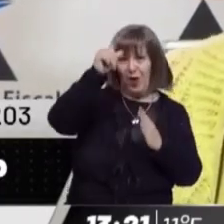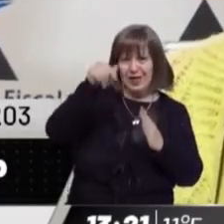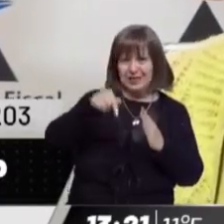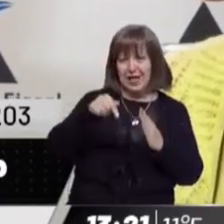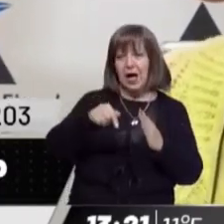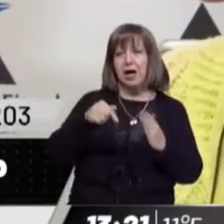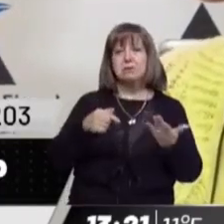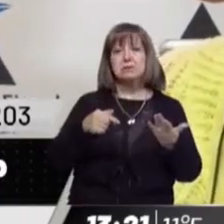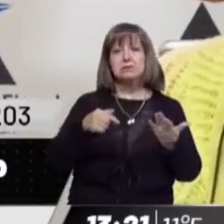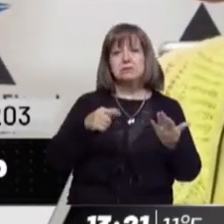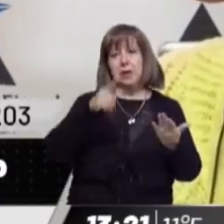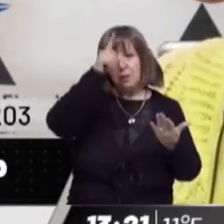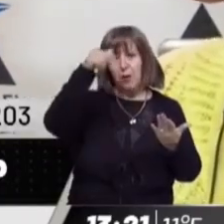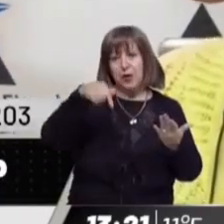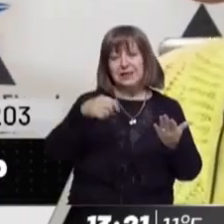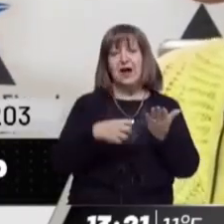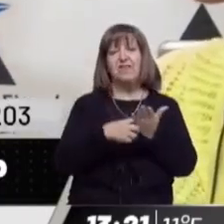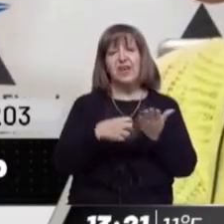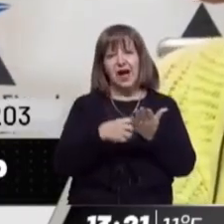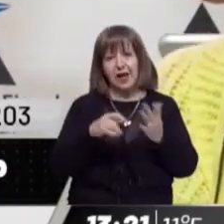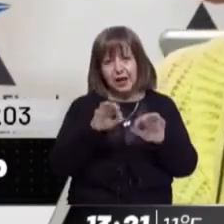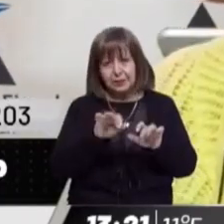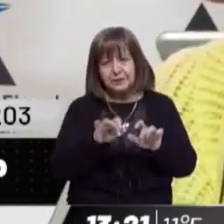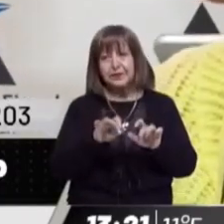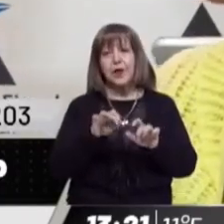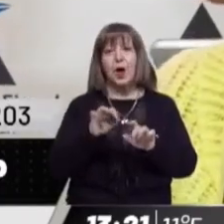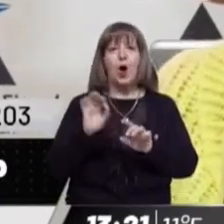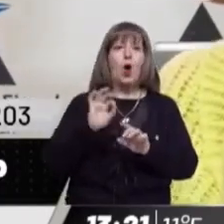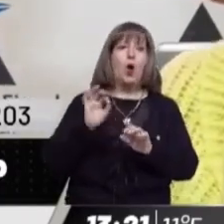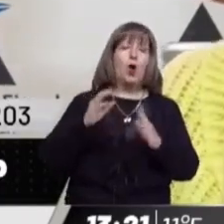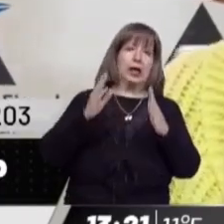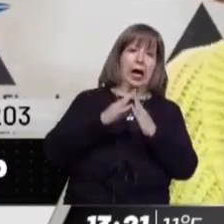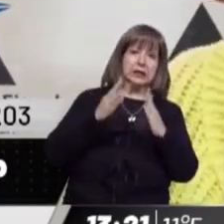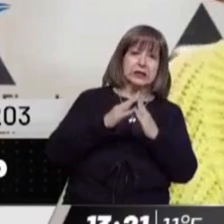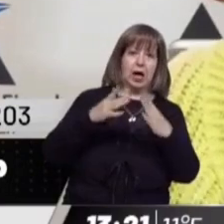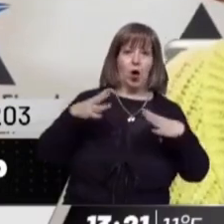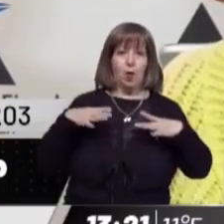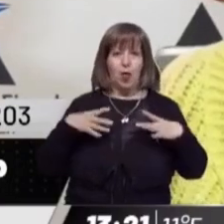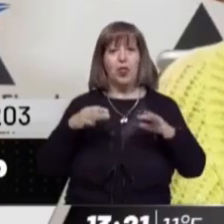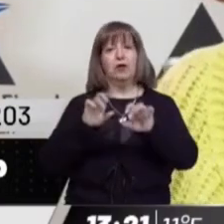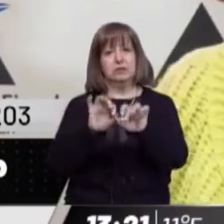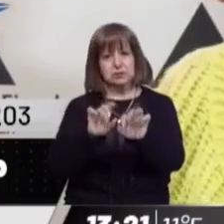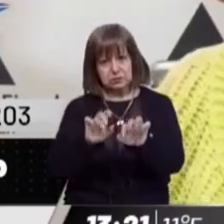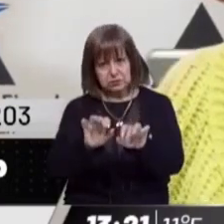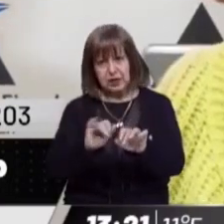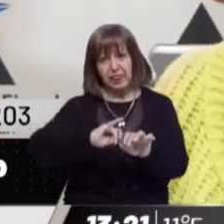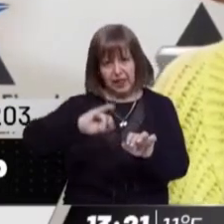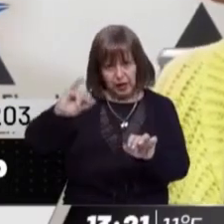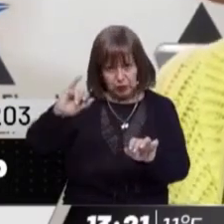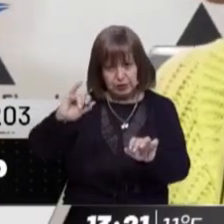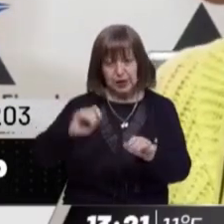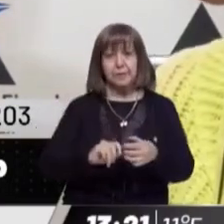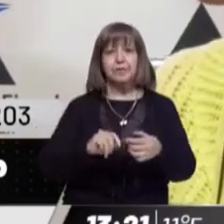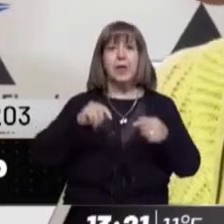tenían otro modo de acceso a denunciar, lo hicieran desde ahí. Y ahora, a